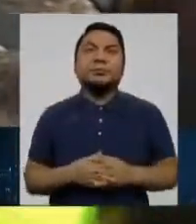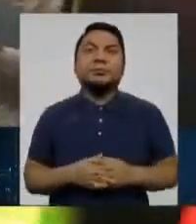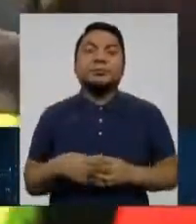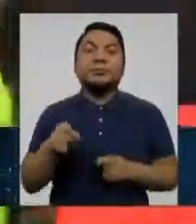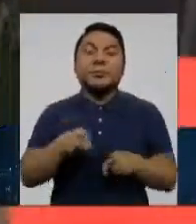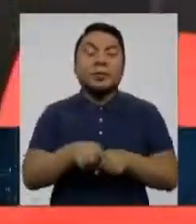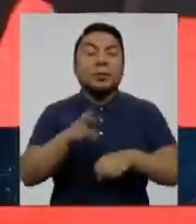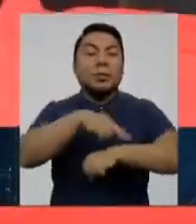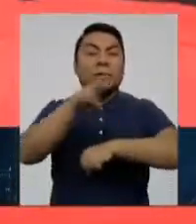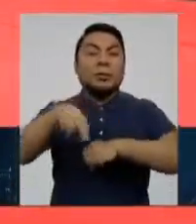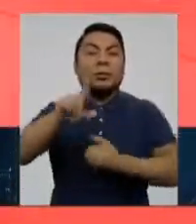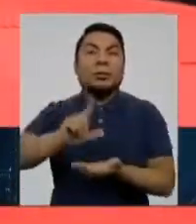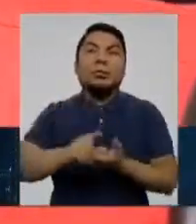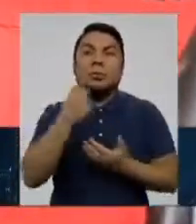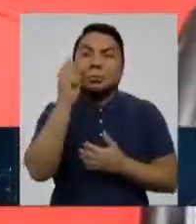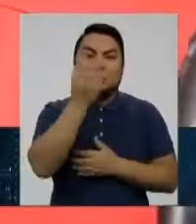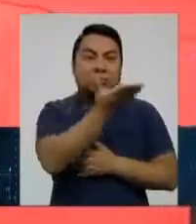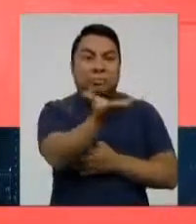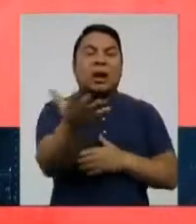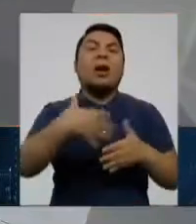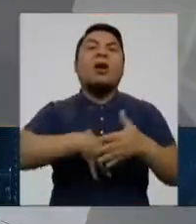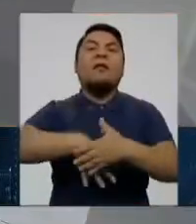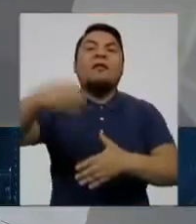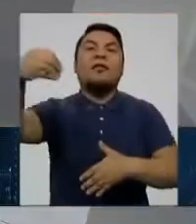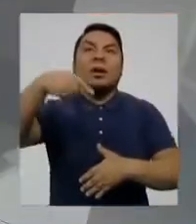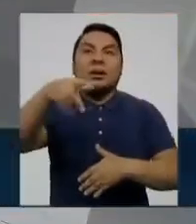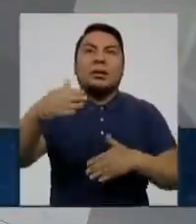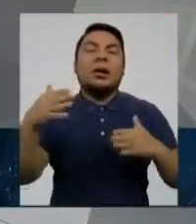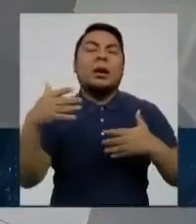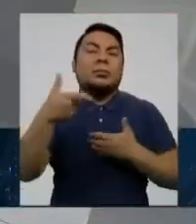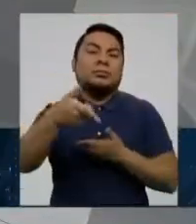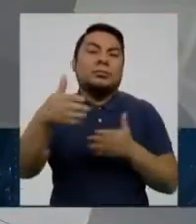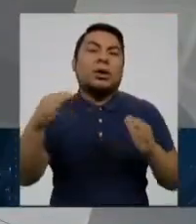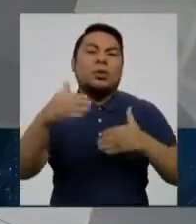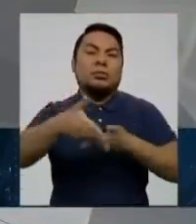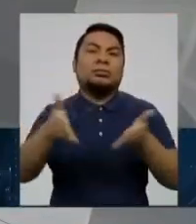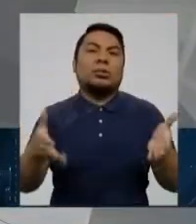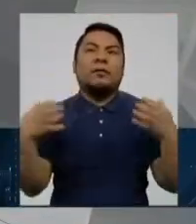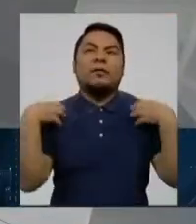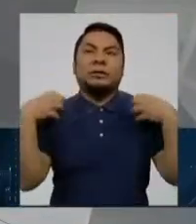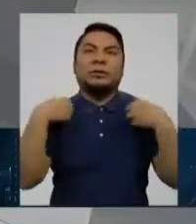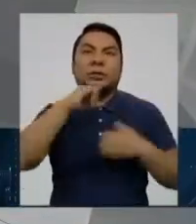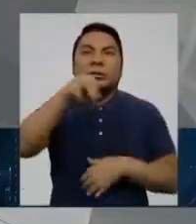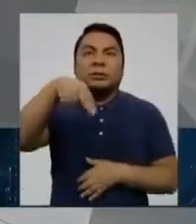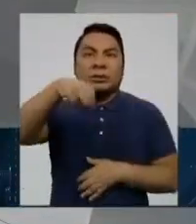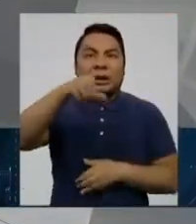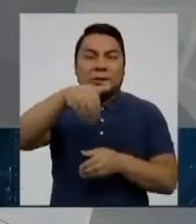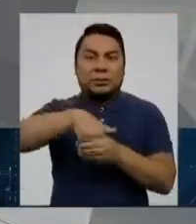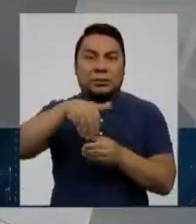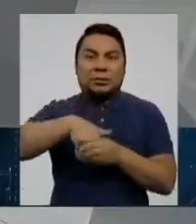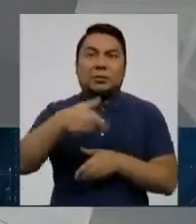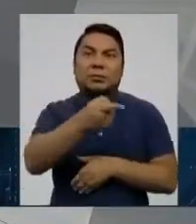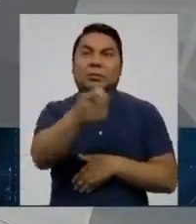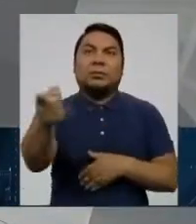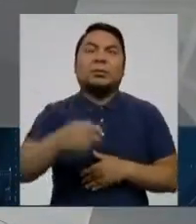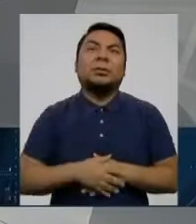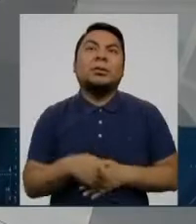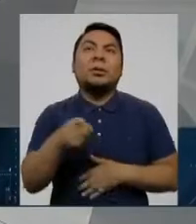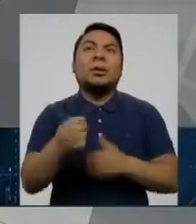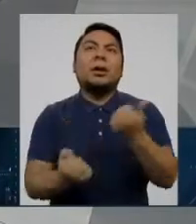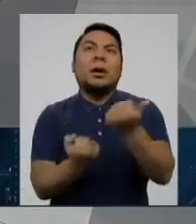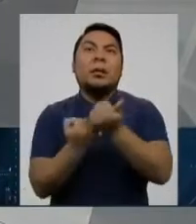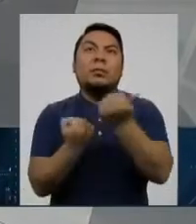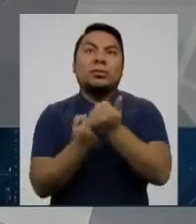región Lima. Este es el ambiente que está mostrando Edwin Cruz con respecto a las manifestaciones que se dan aquí de apoyo a